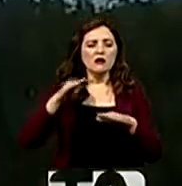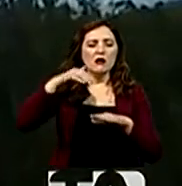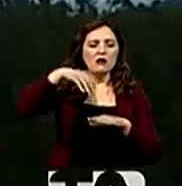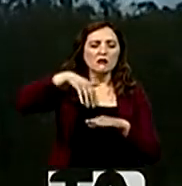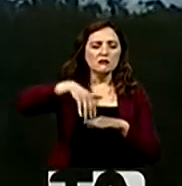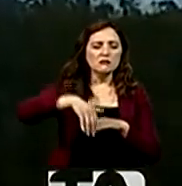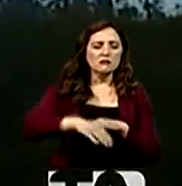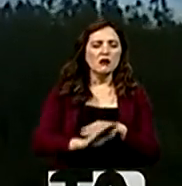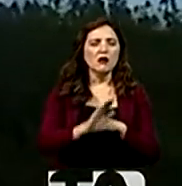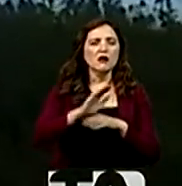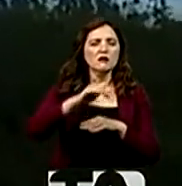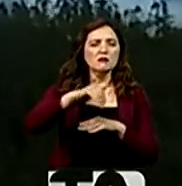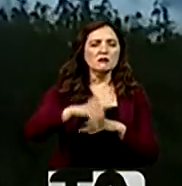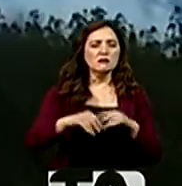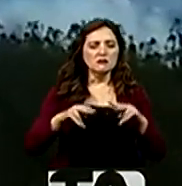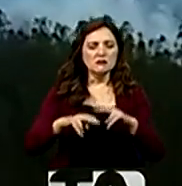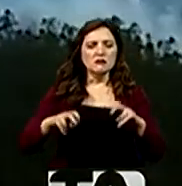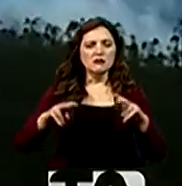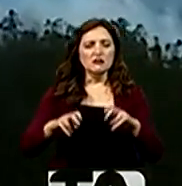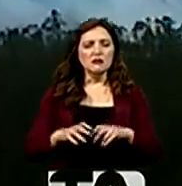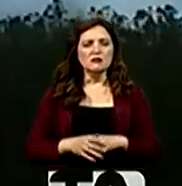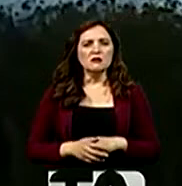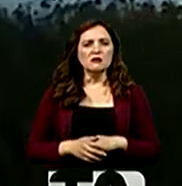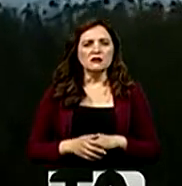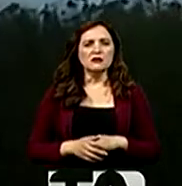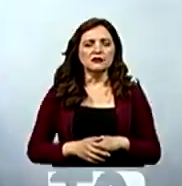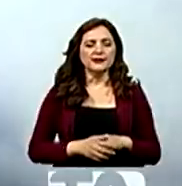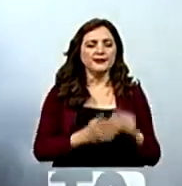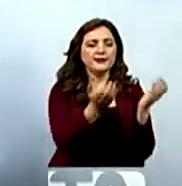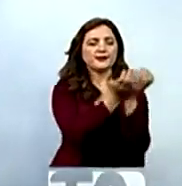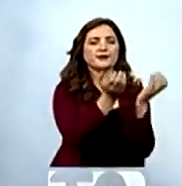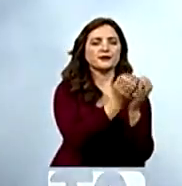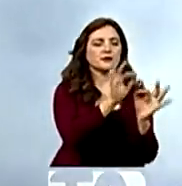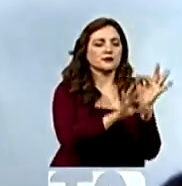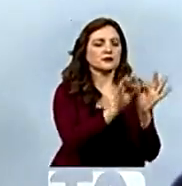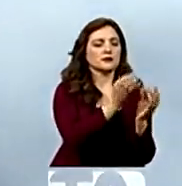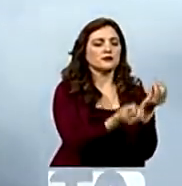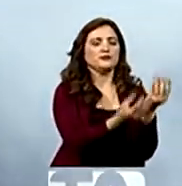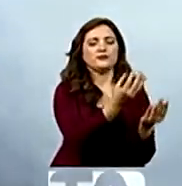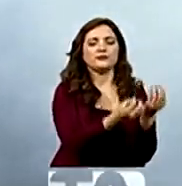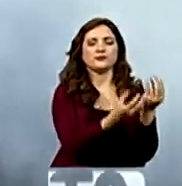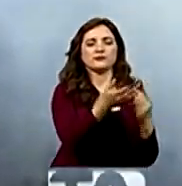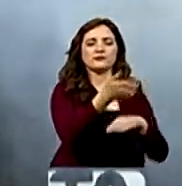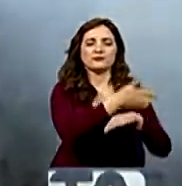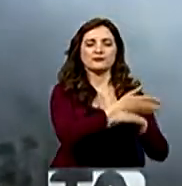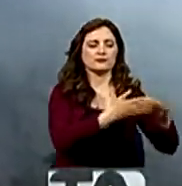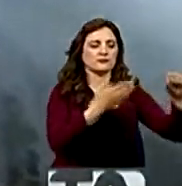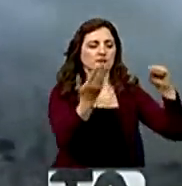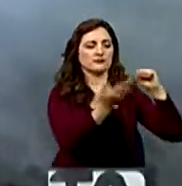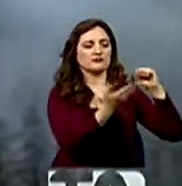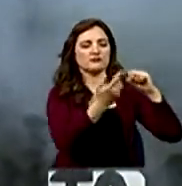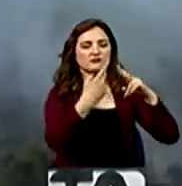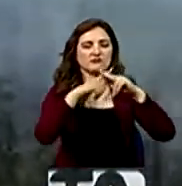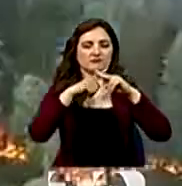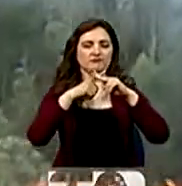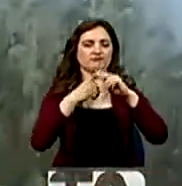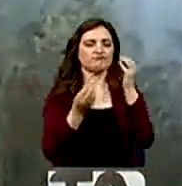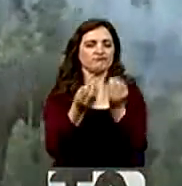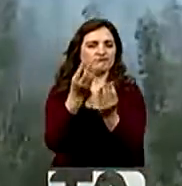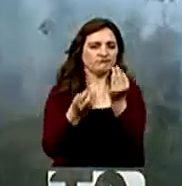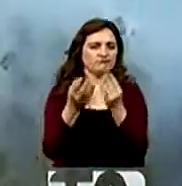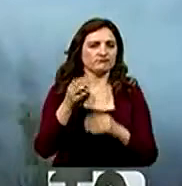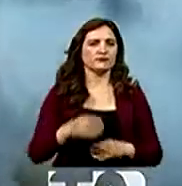pronunciadas. Las primeras investigaciones denotan que fue una quema de basuras y matorrales que fueron cortados previamente. Este sería el inicio del incendio en este